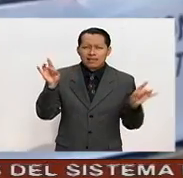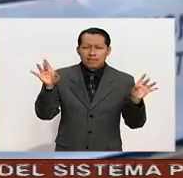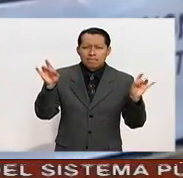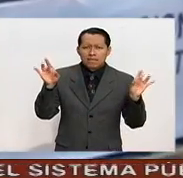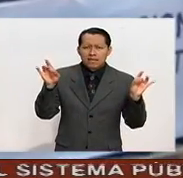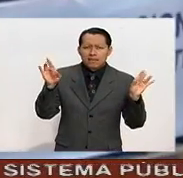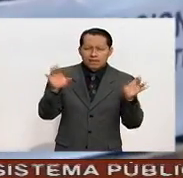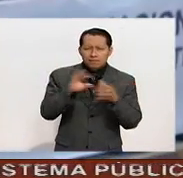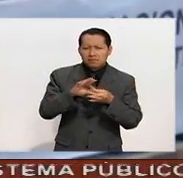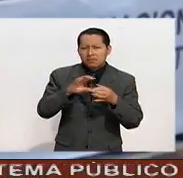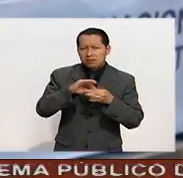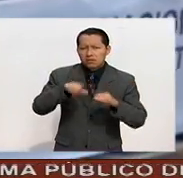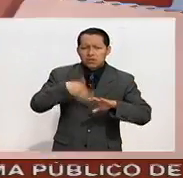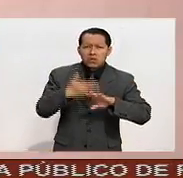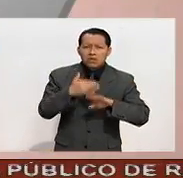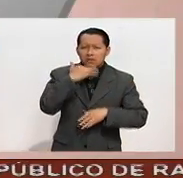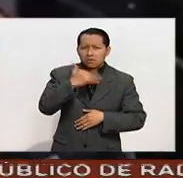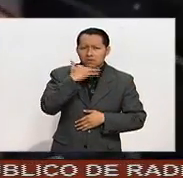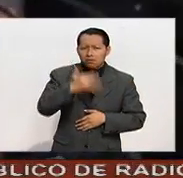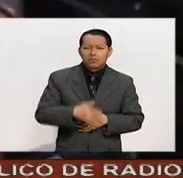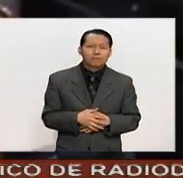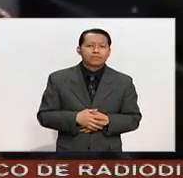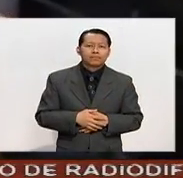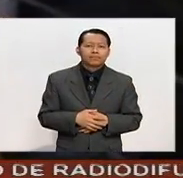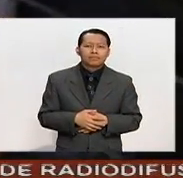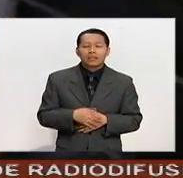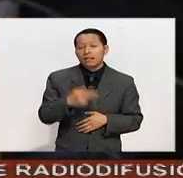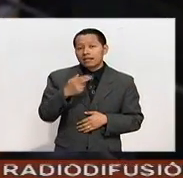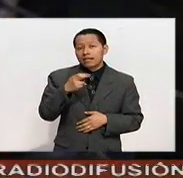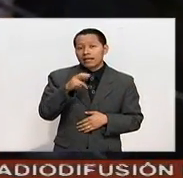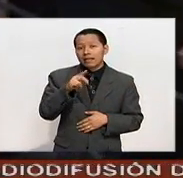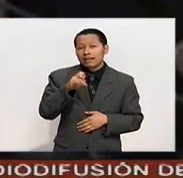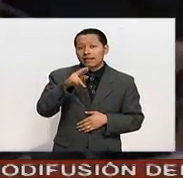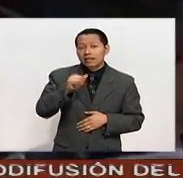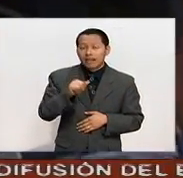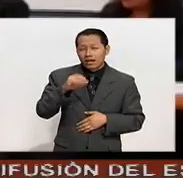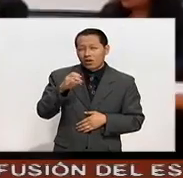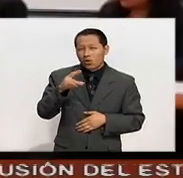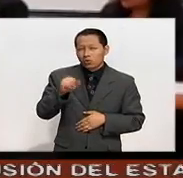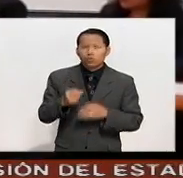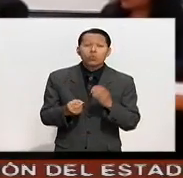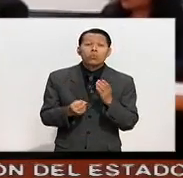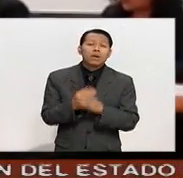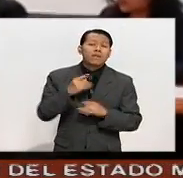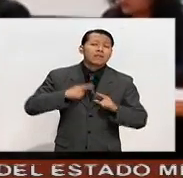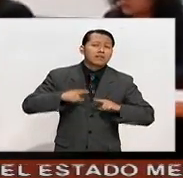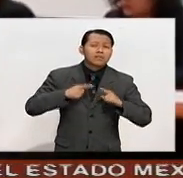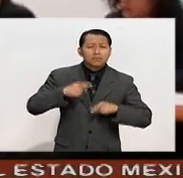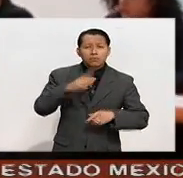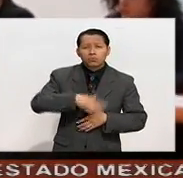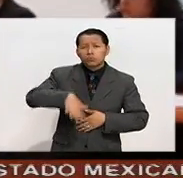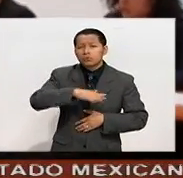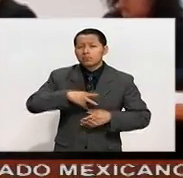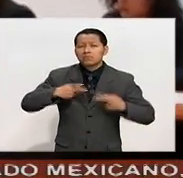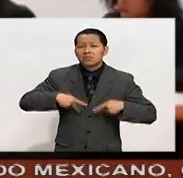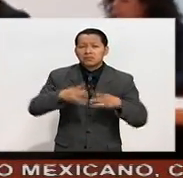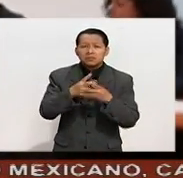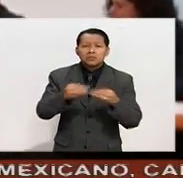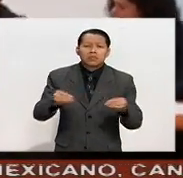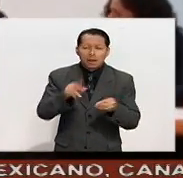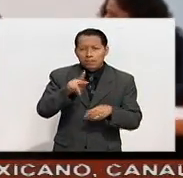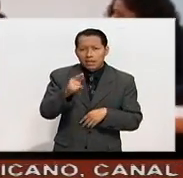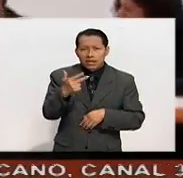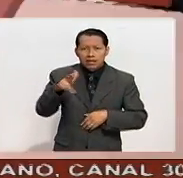Independencia contra la corrupción. Heréndira Cruz Villegas es la nueva fiscal especializada de búsqueda de personas desaparecidas